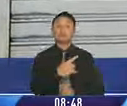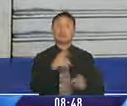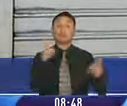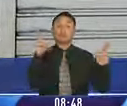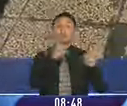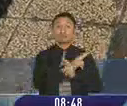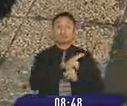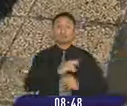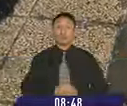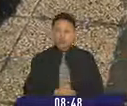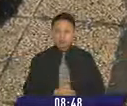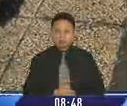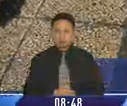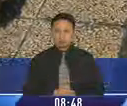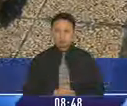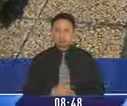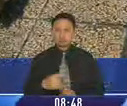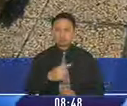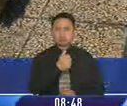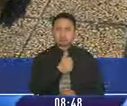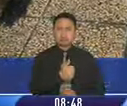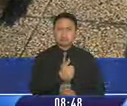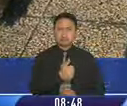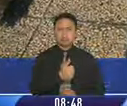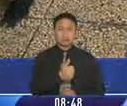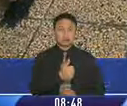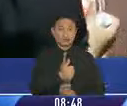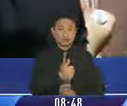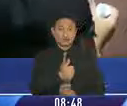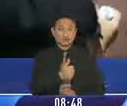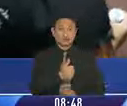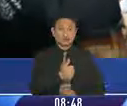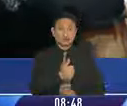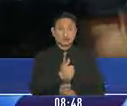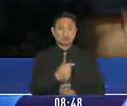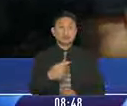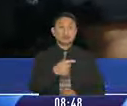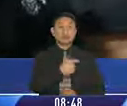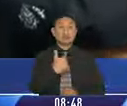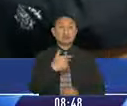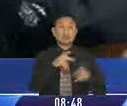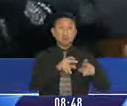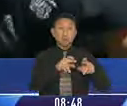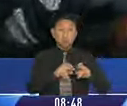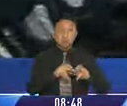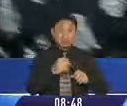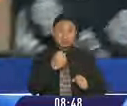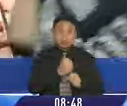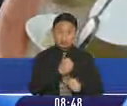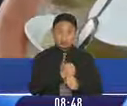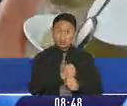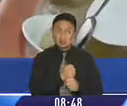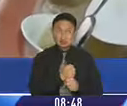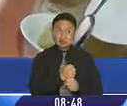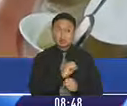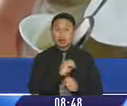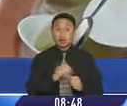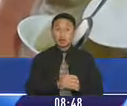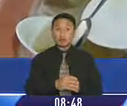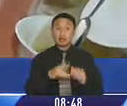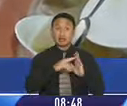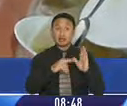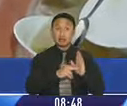cerrados, pues no estaban funcionando en las mejores condiciones. Algunos no tenían permisos de funcionamiento o no cumplían con